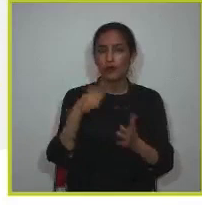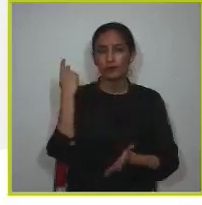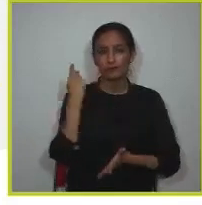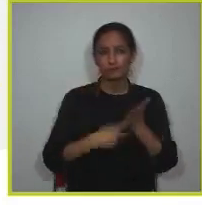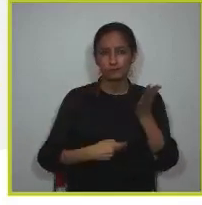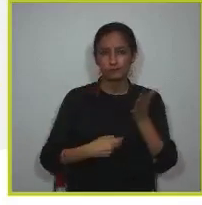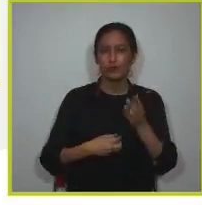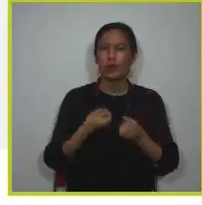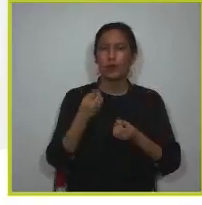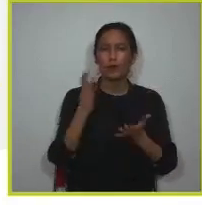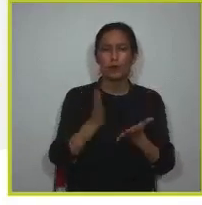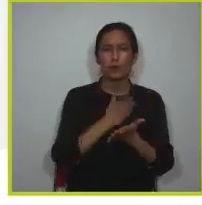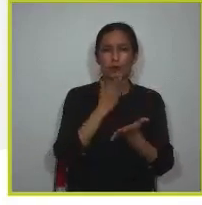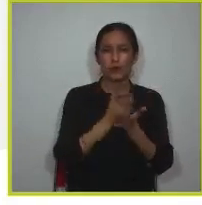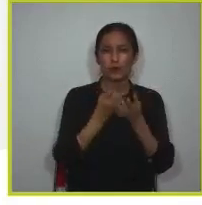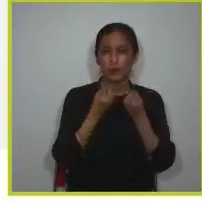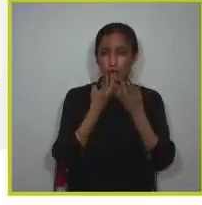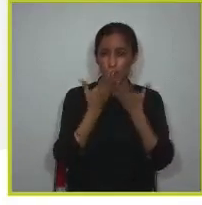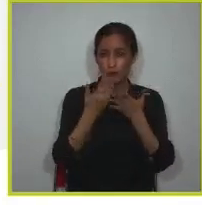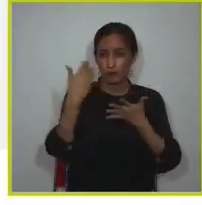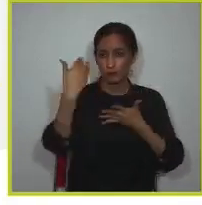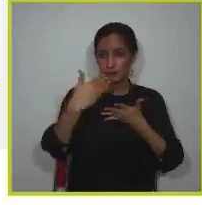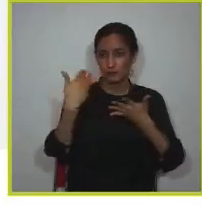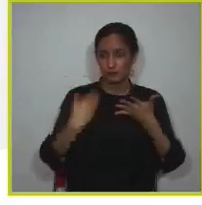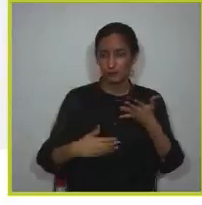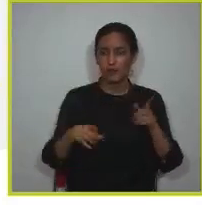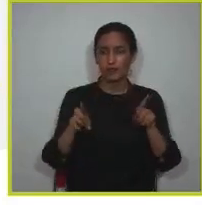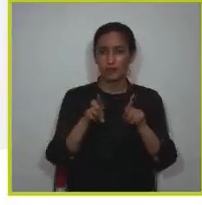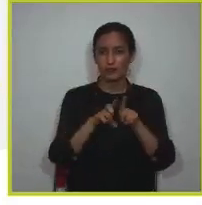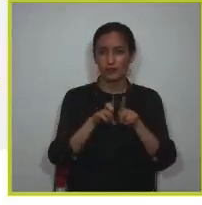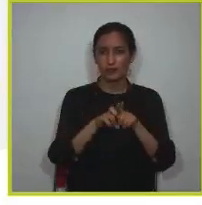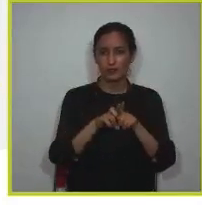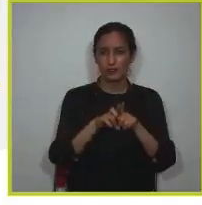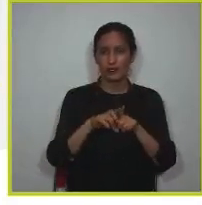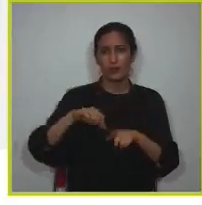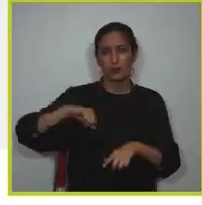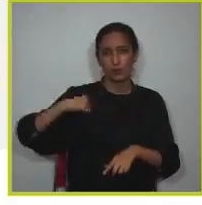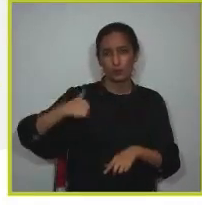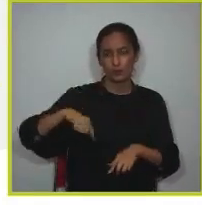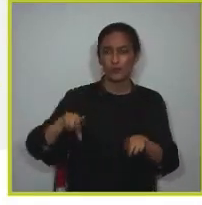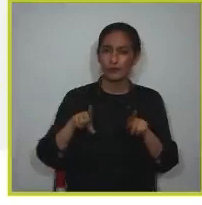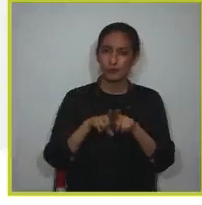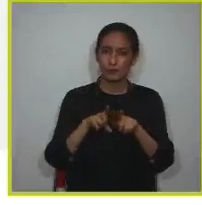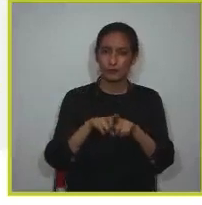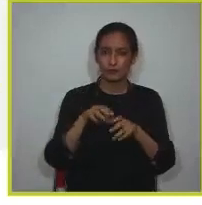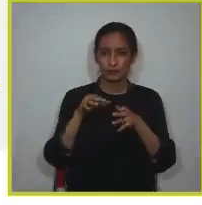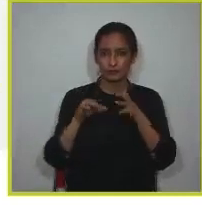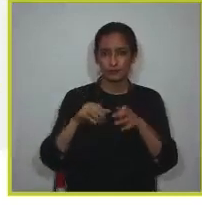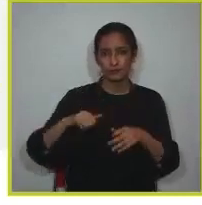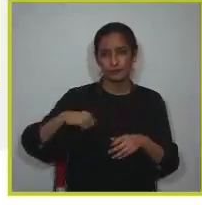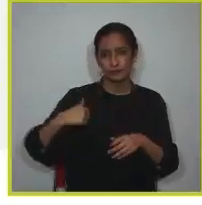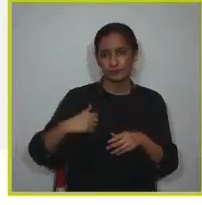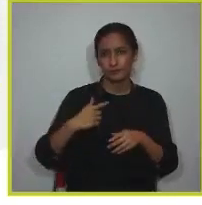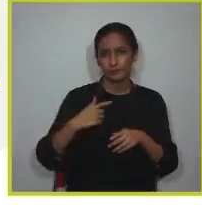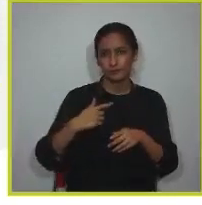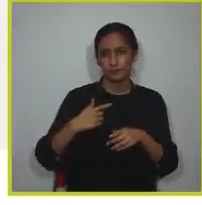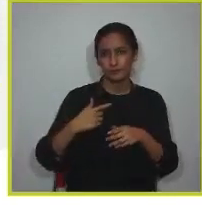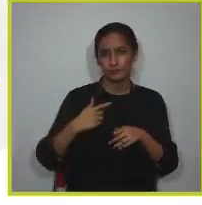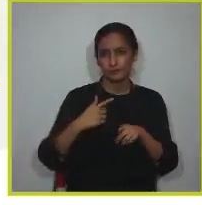problema que detectamos de la información disponible en el caso de las municipalidades estamos hablando de estas